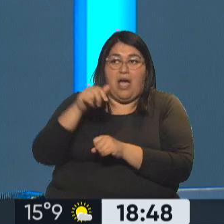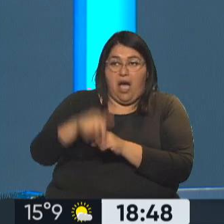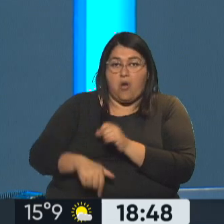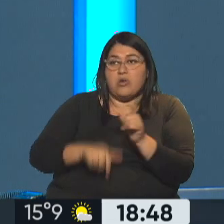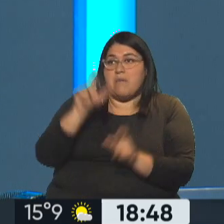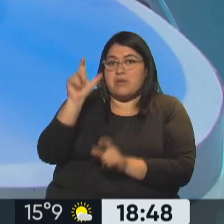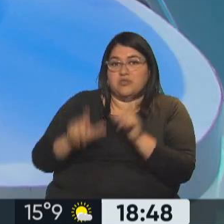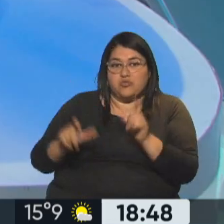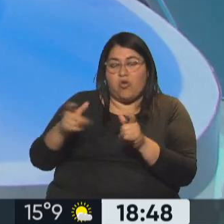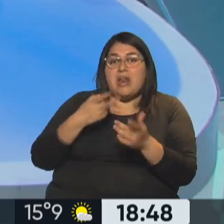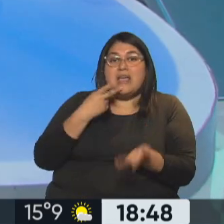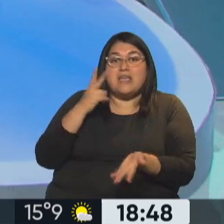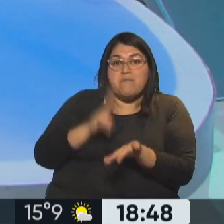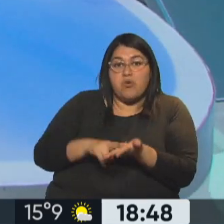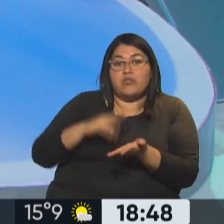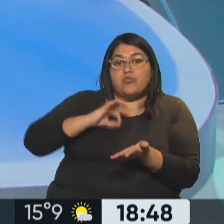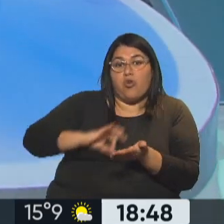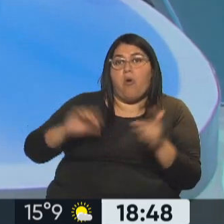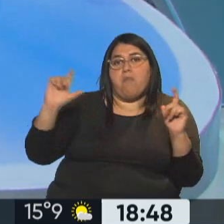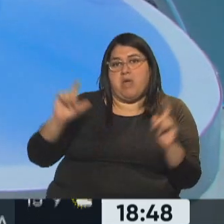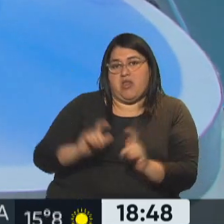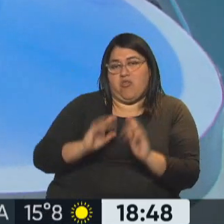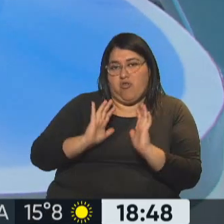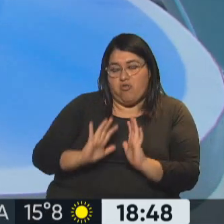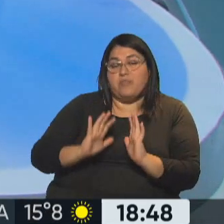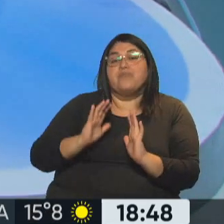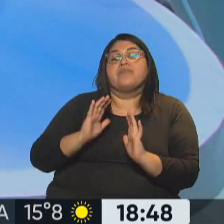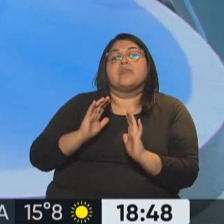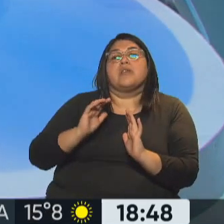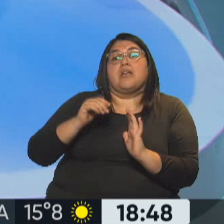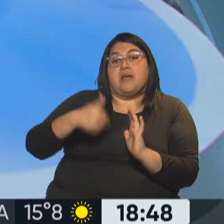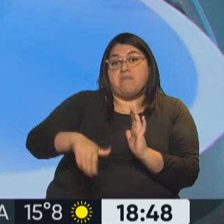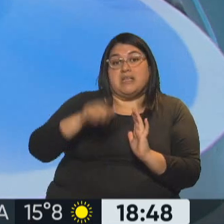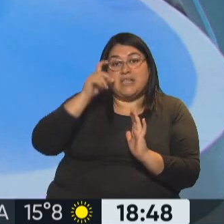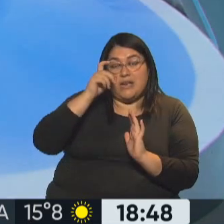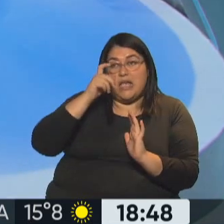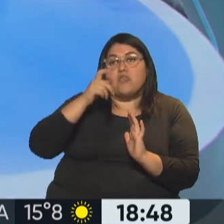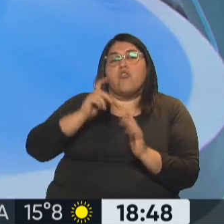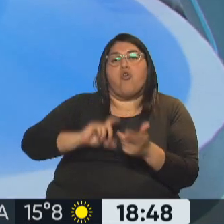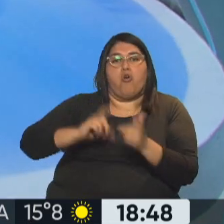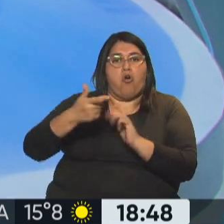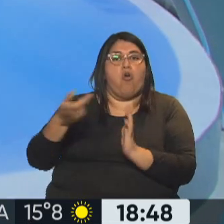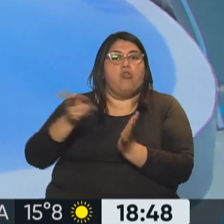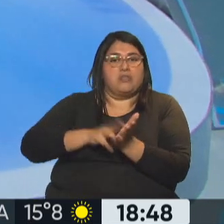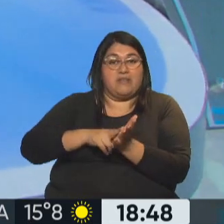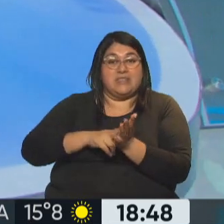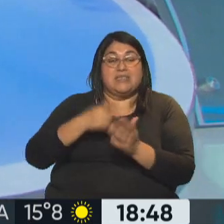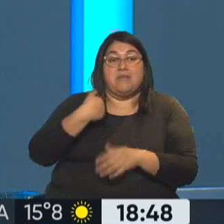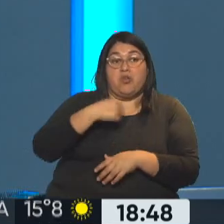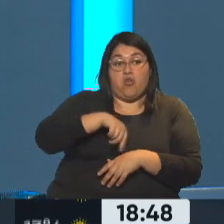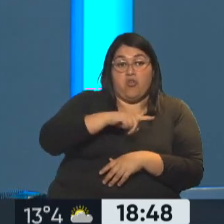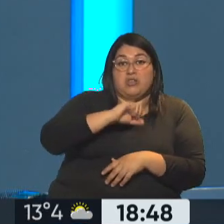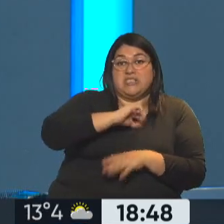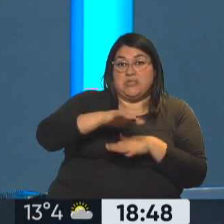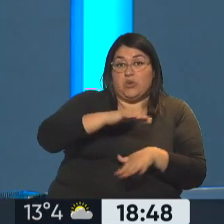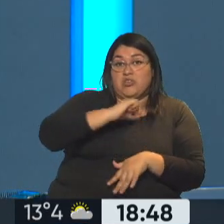trabajadores paguen impuesto a las ganancias. En el mes de enero se va a volver a actualizar porque ya está estipulado así, pero con el proceso inflacionario que venimos